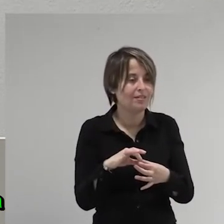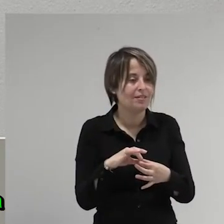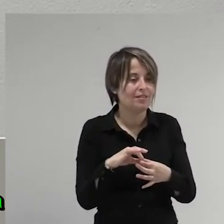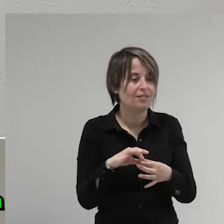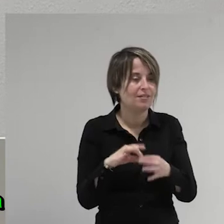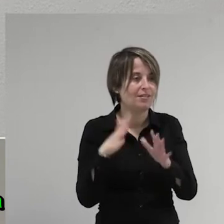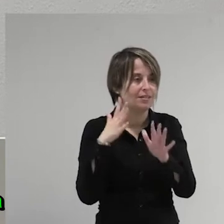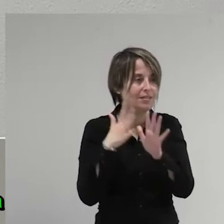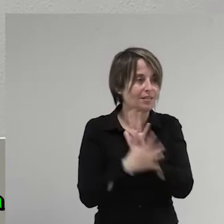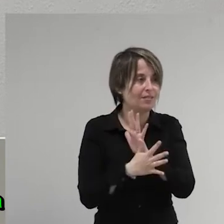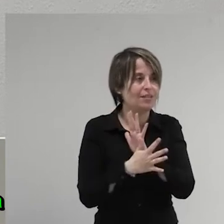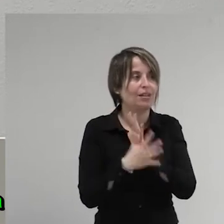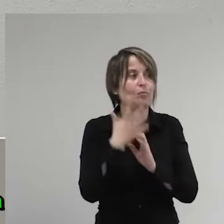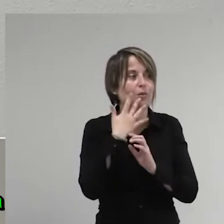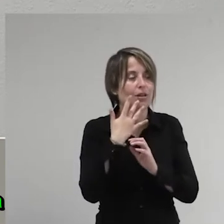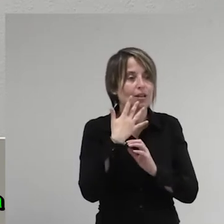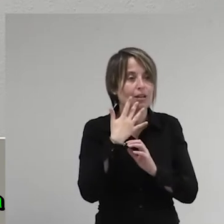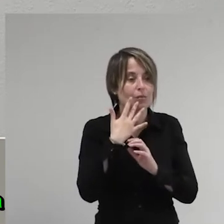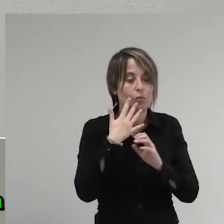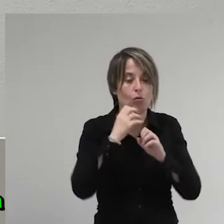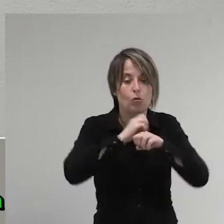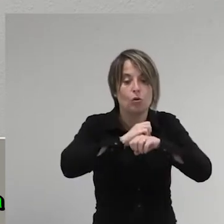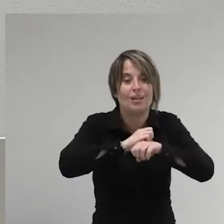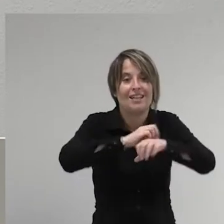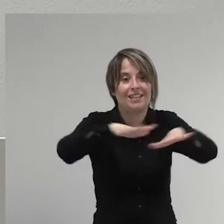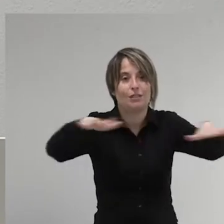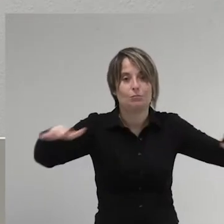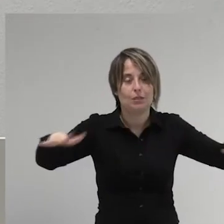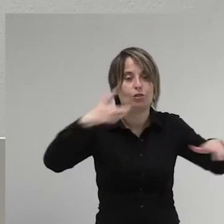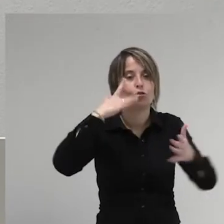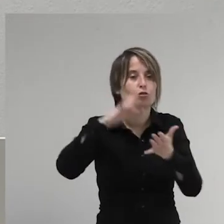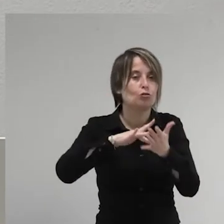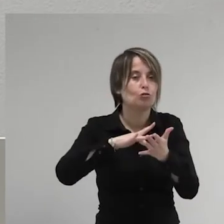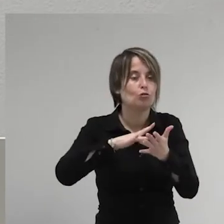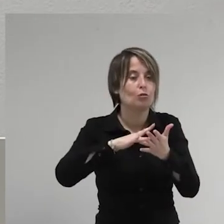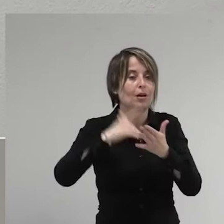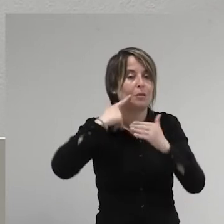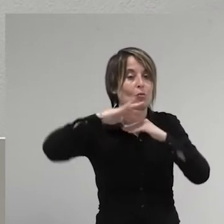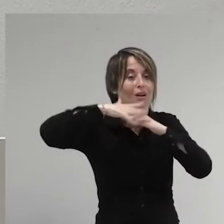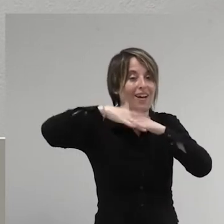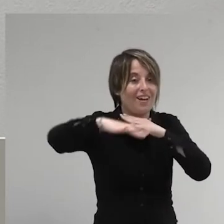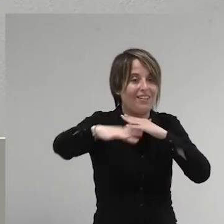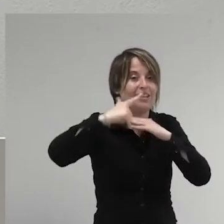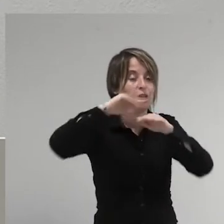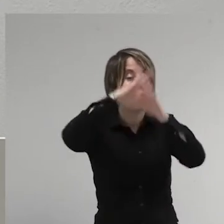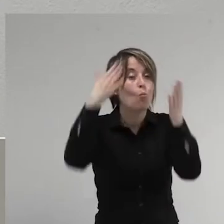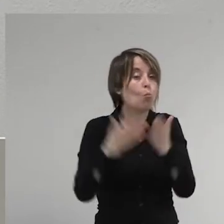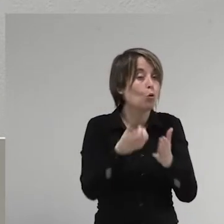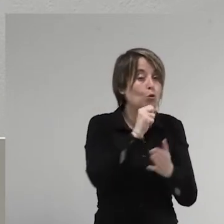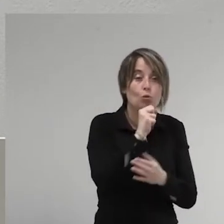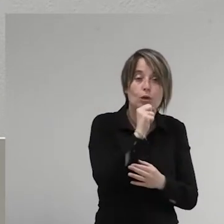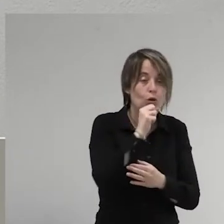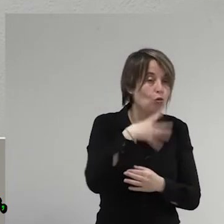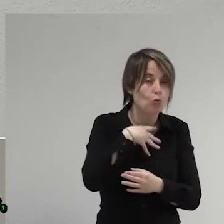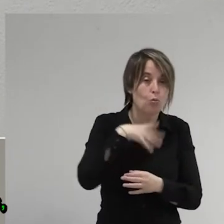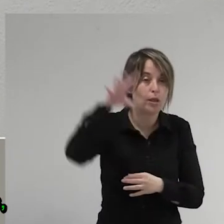haber dado la expansión en una primera instancia de la apertura del Atlántico, o sea, el mundo viejo no pudiera haber ido al mundo